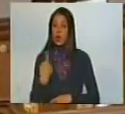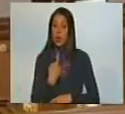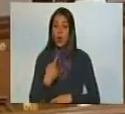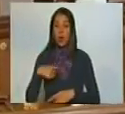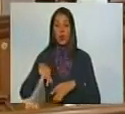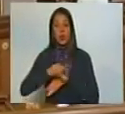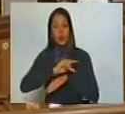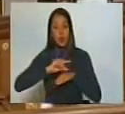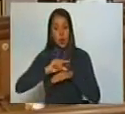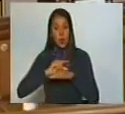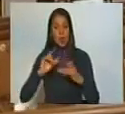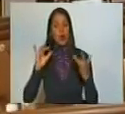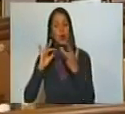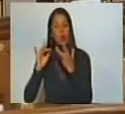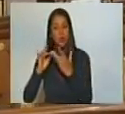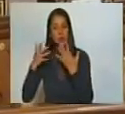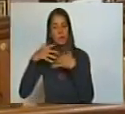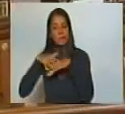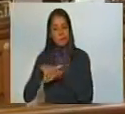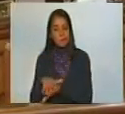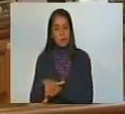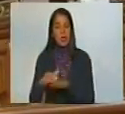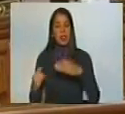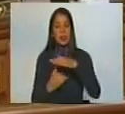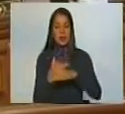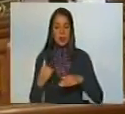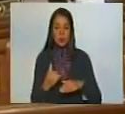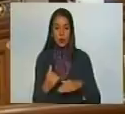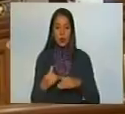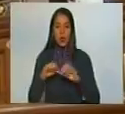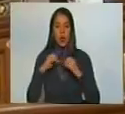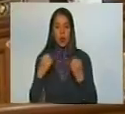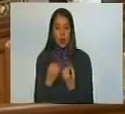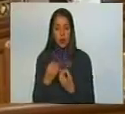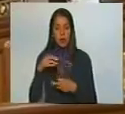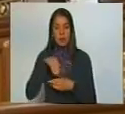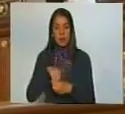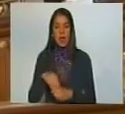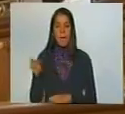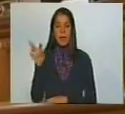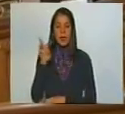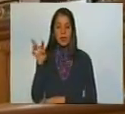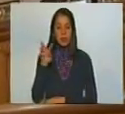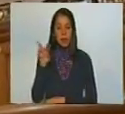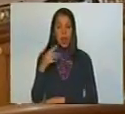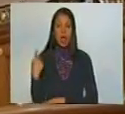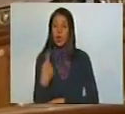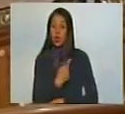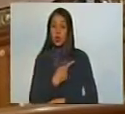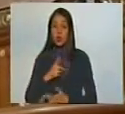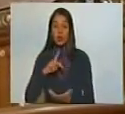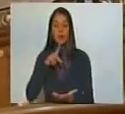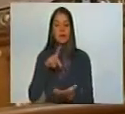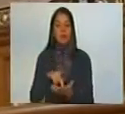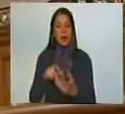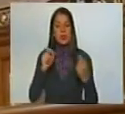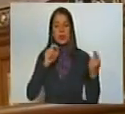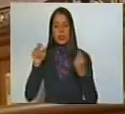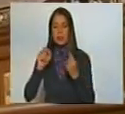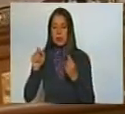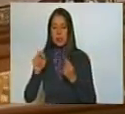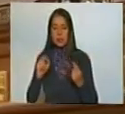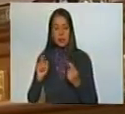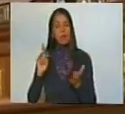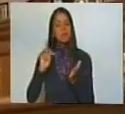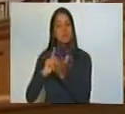gobierno y estamos en constante articulación con las instituciones y organismos que conforman el Estado venezolano. Somos partícipes de las discusiones